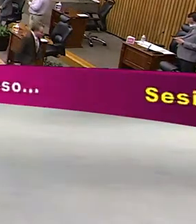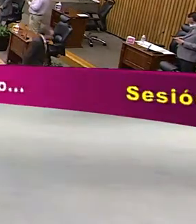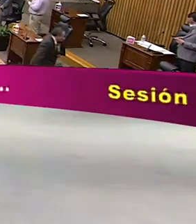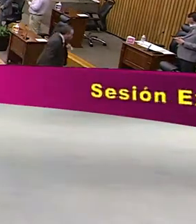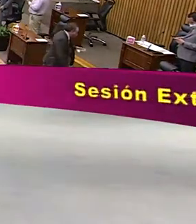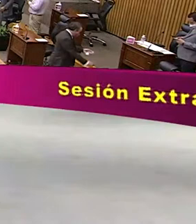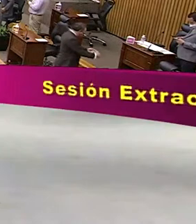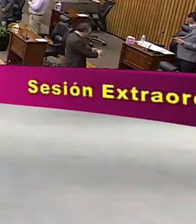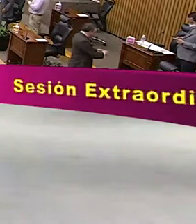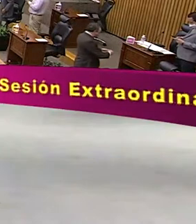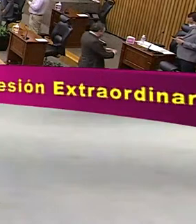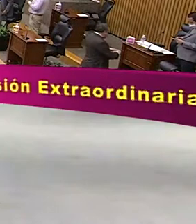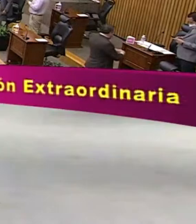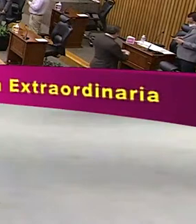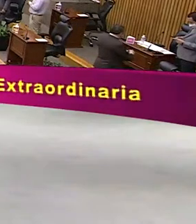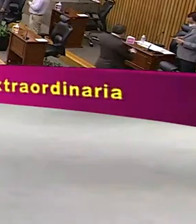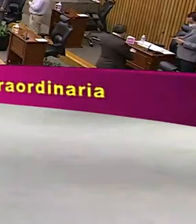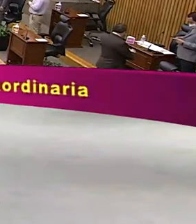más